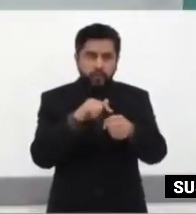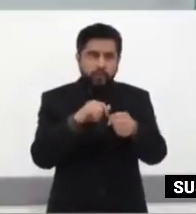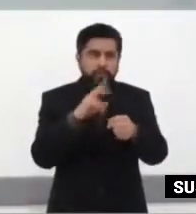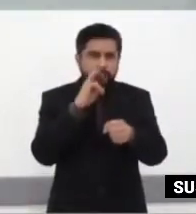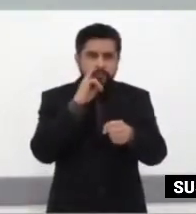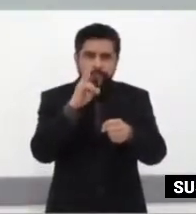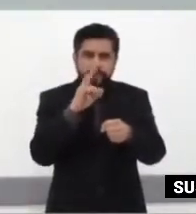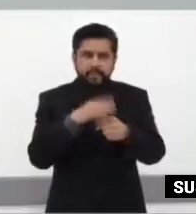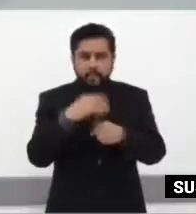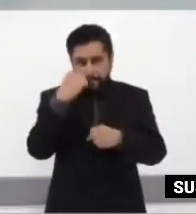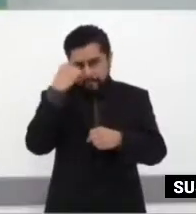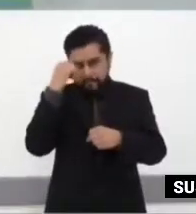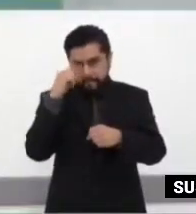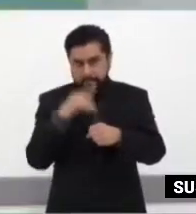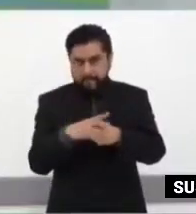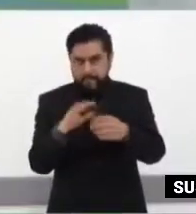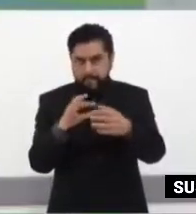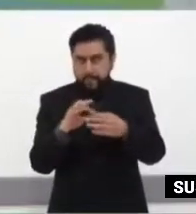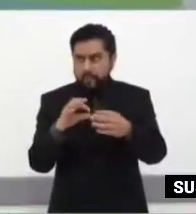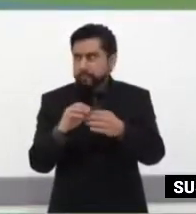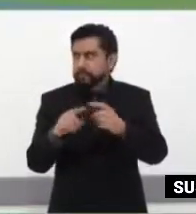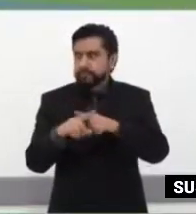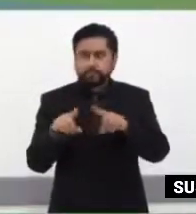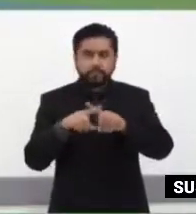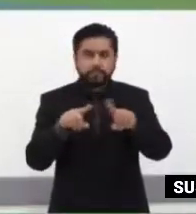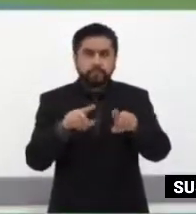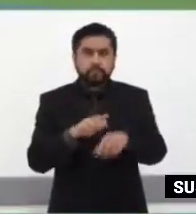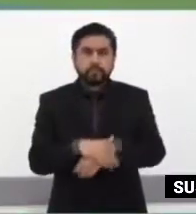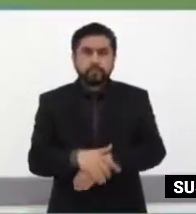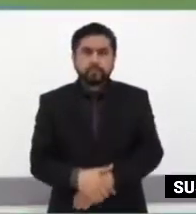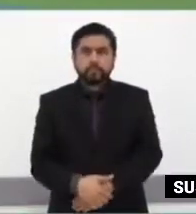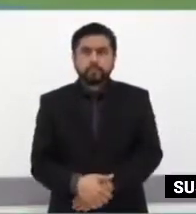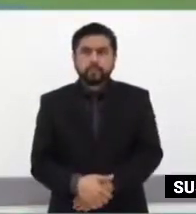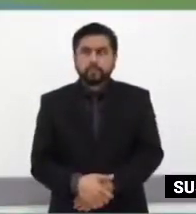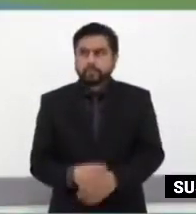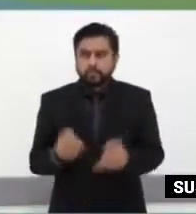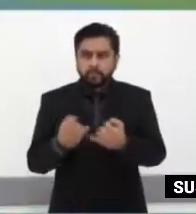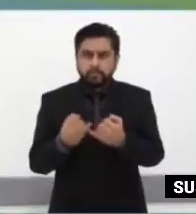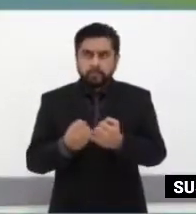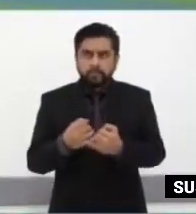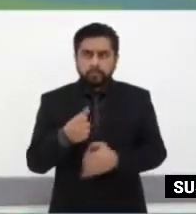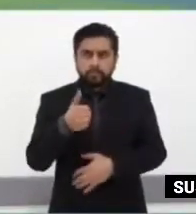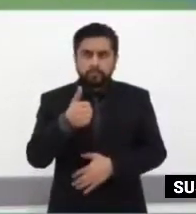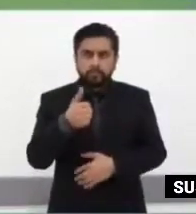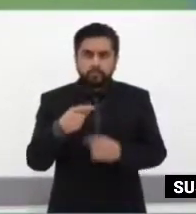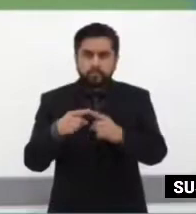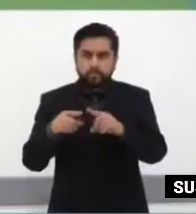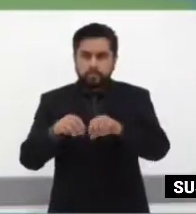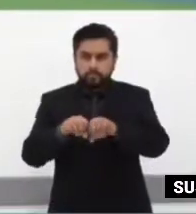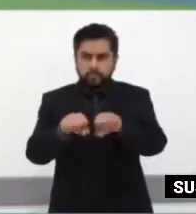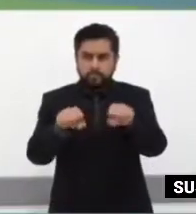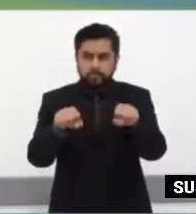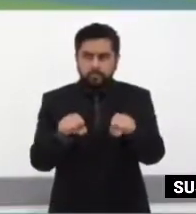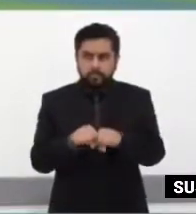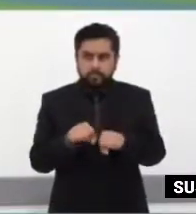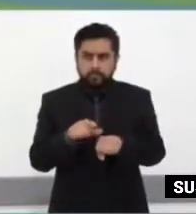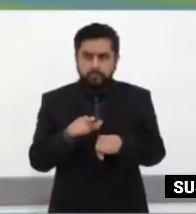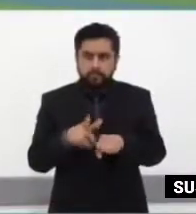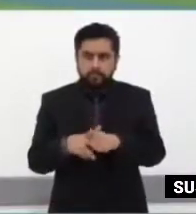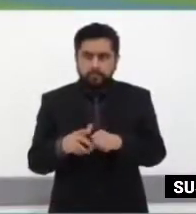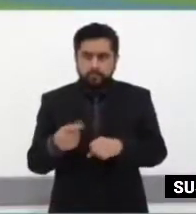la dinámica de motivar al personal, bajar el estrés. Y tenemos 6 cubículos aislados,